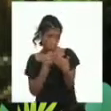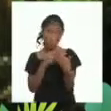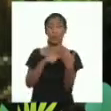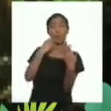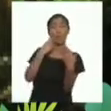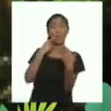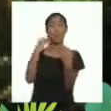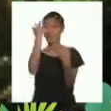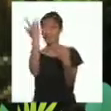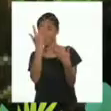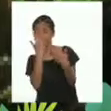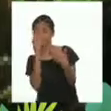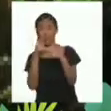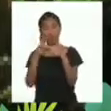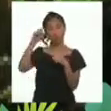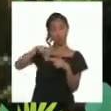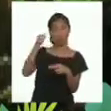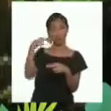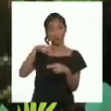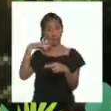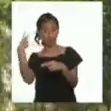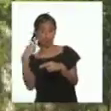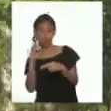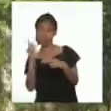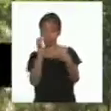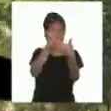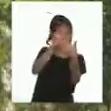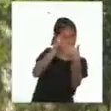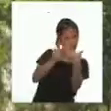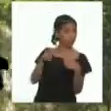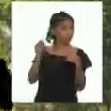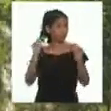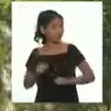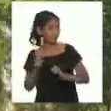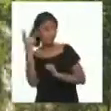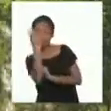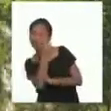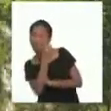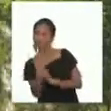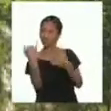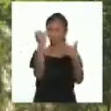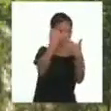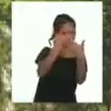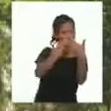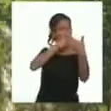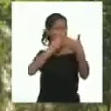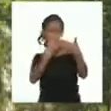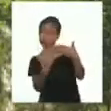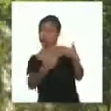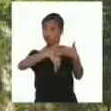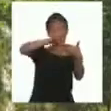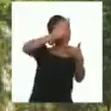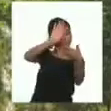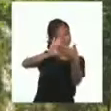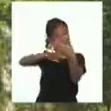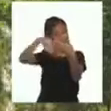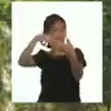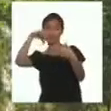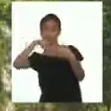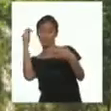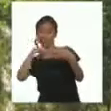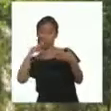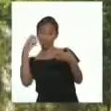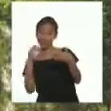pintor mulato llamado Pancho Fierro. Así es. Es una hermosa obra de arte pintada por